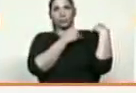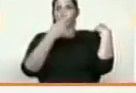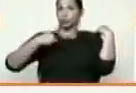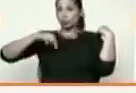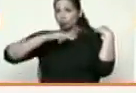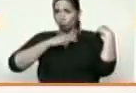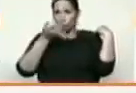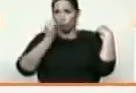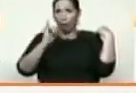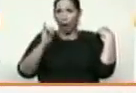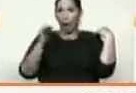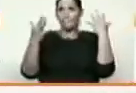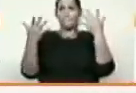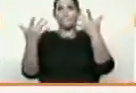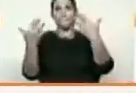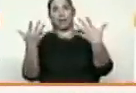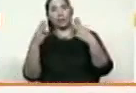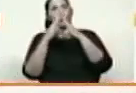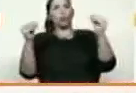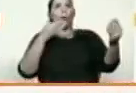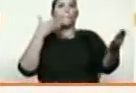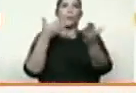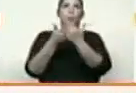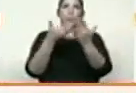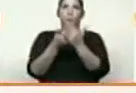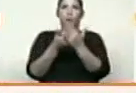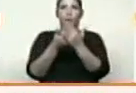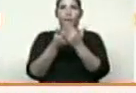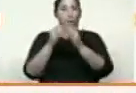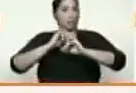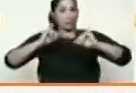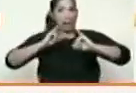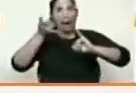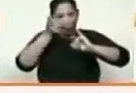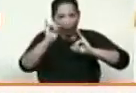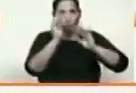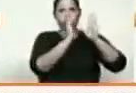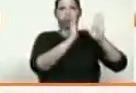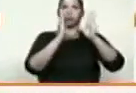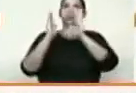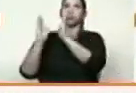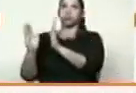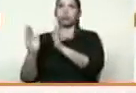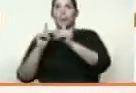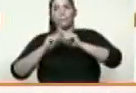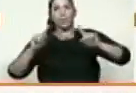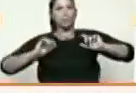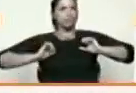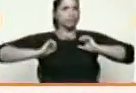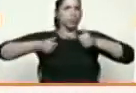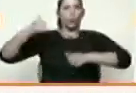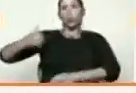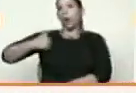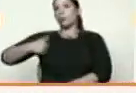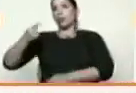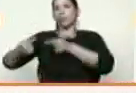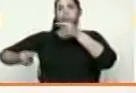todas las propuestas, y aunque tengamos ya la organización para empezar cualquier